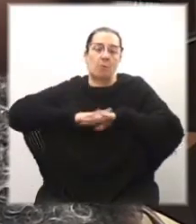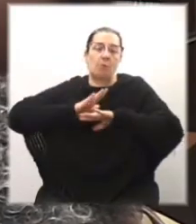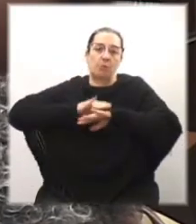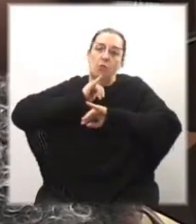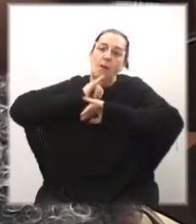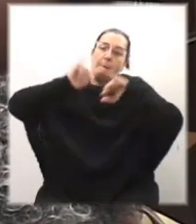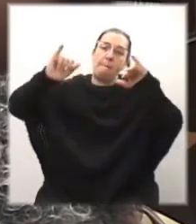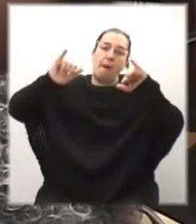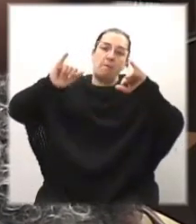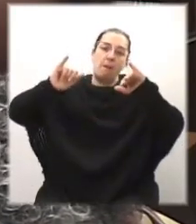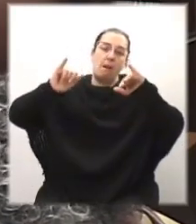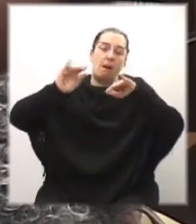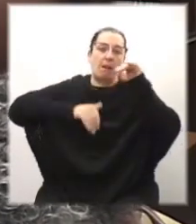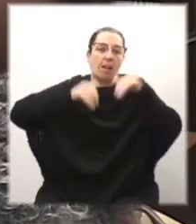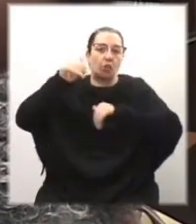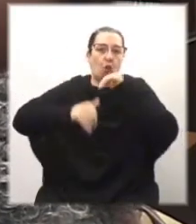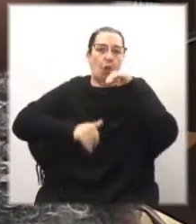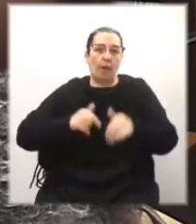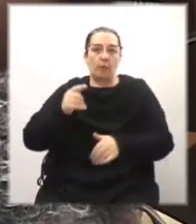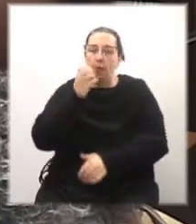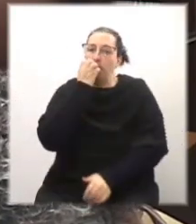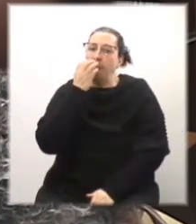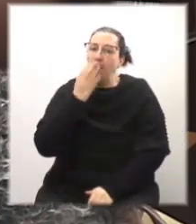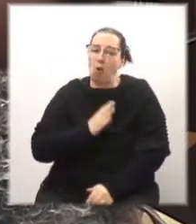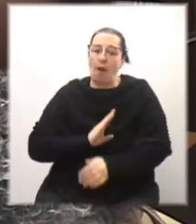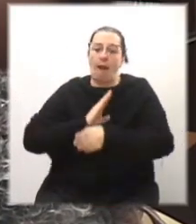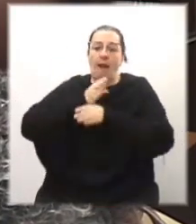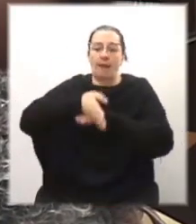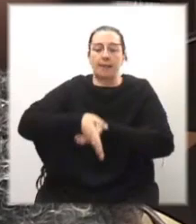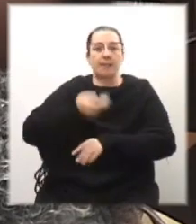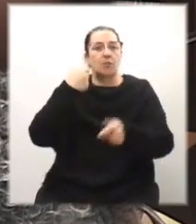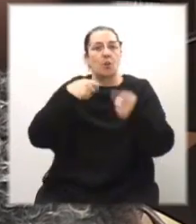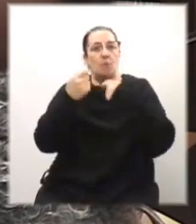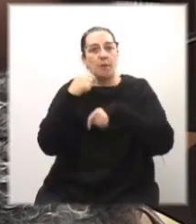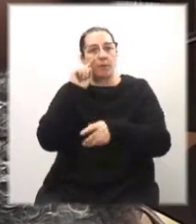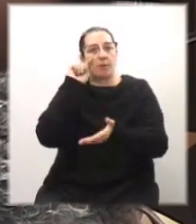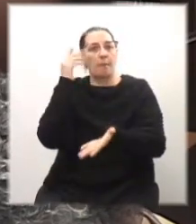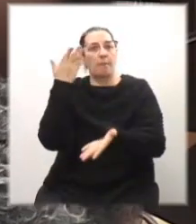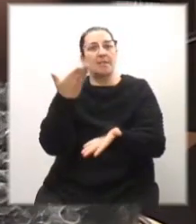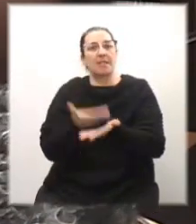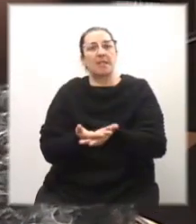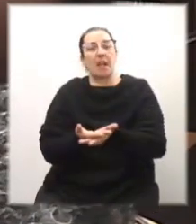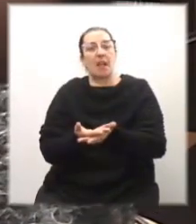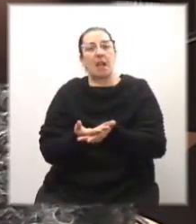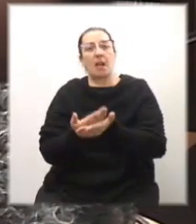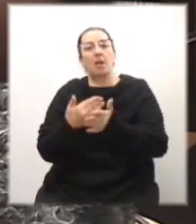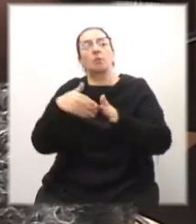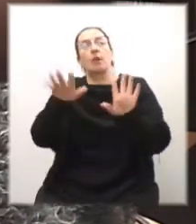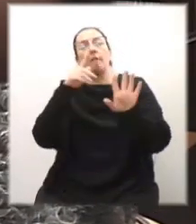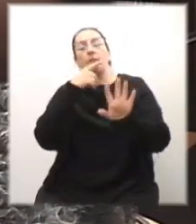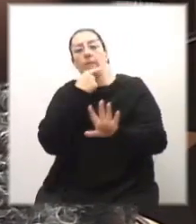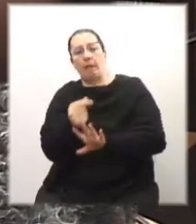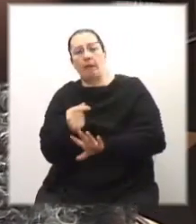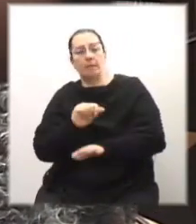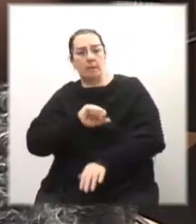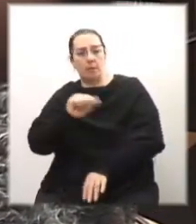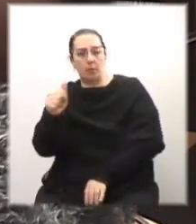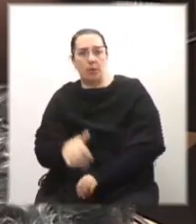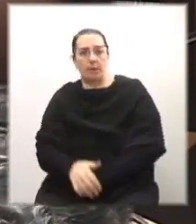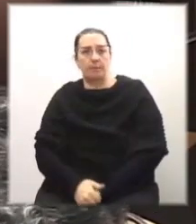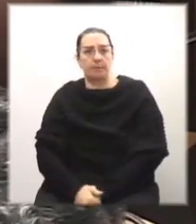electoral, cuando la mejora al acceso a los mercados era presentada como tan fácil de